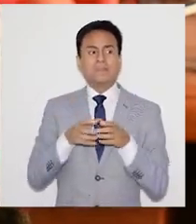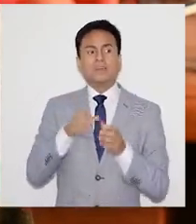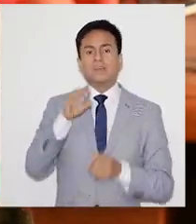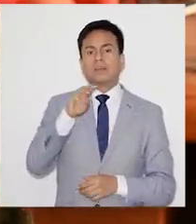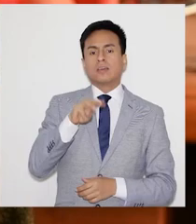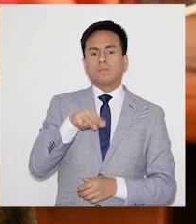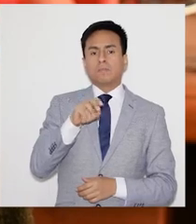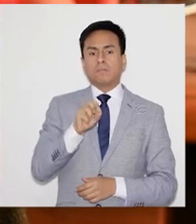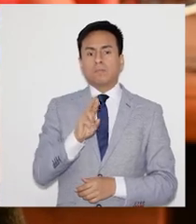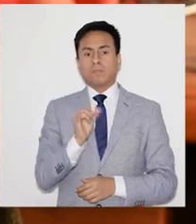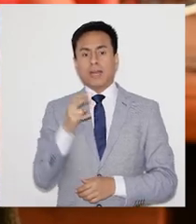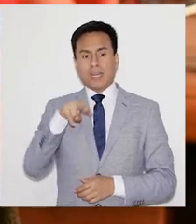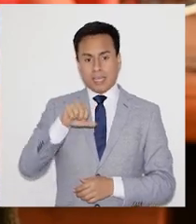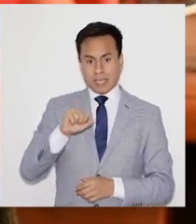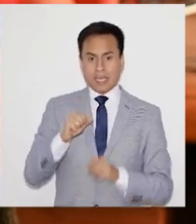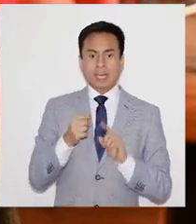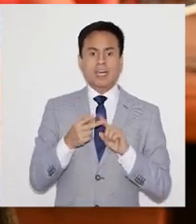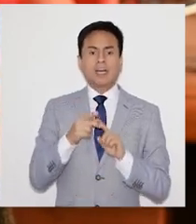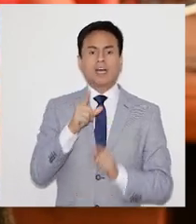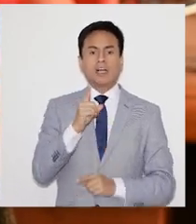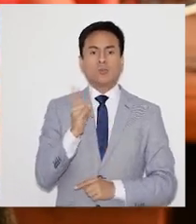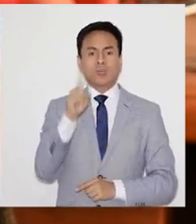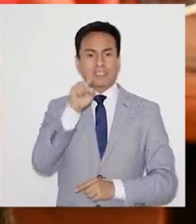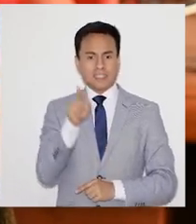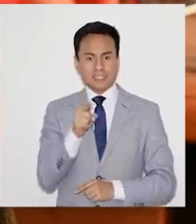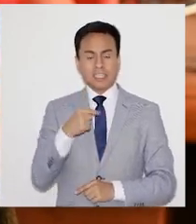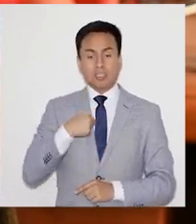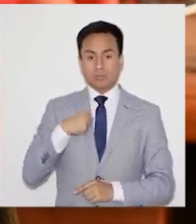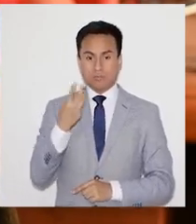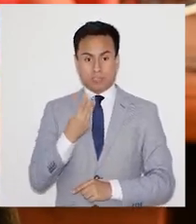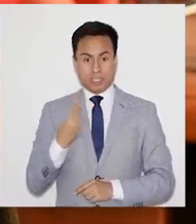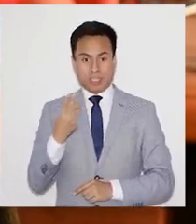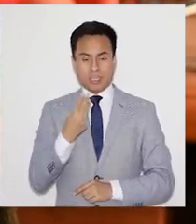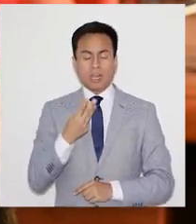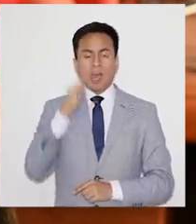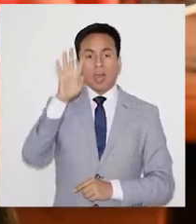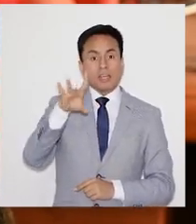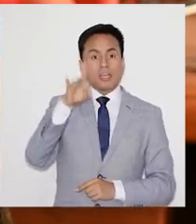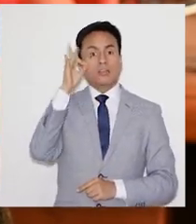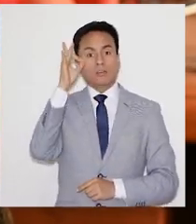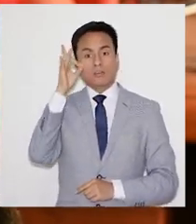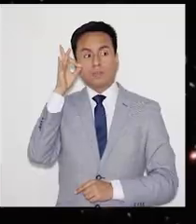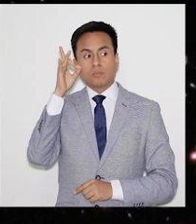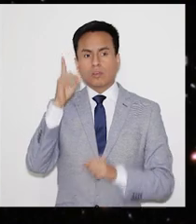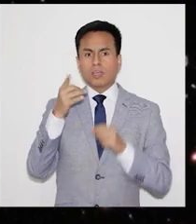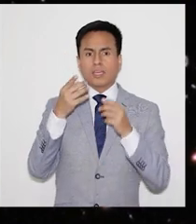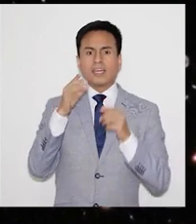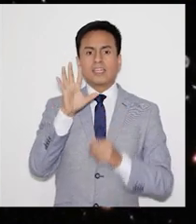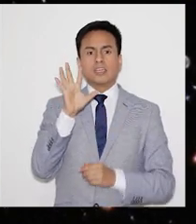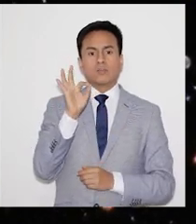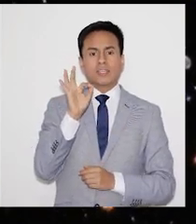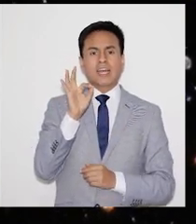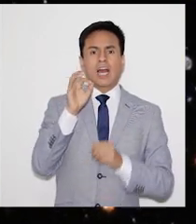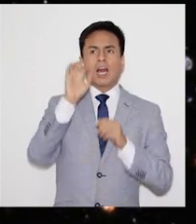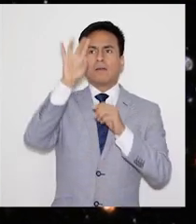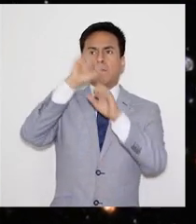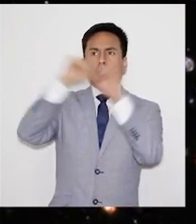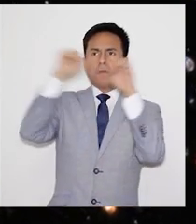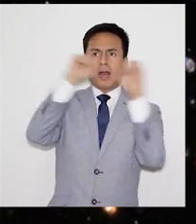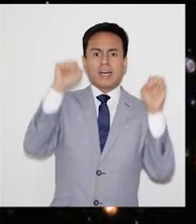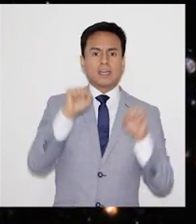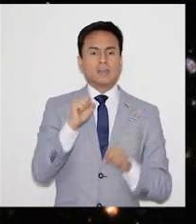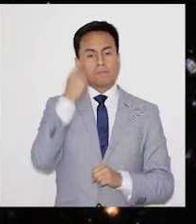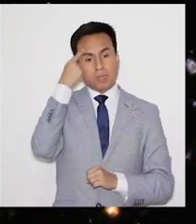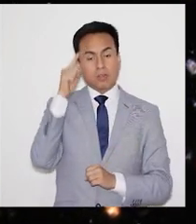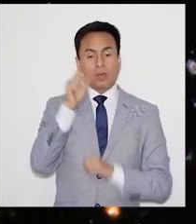Marina Wisniewski, Luis Eduardo González y yo, descubrimos en total como 50 supernovas, pero